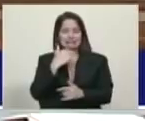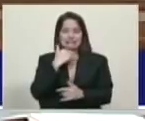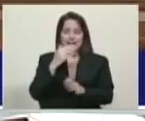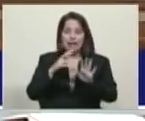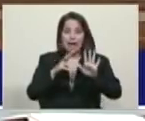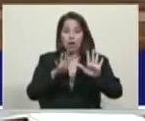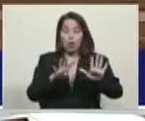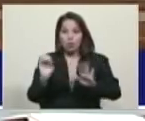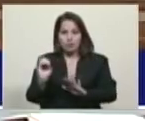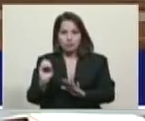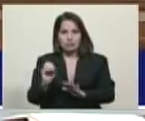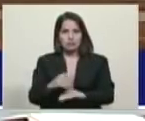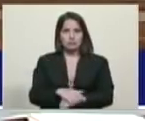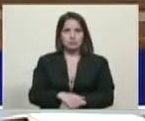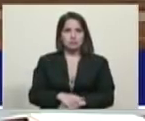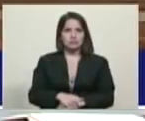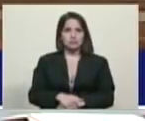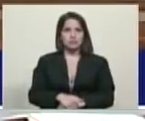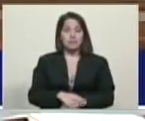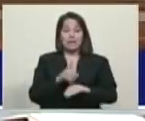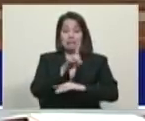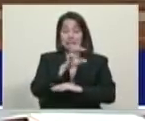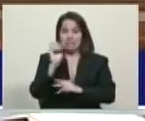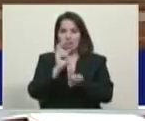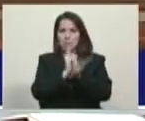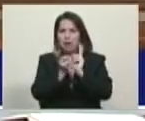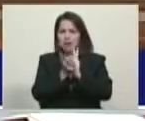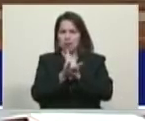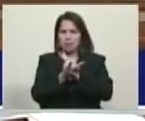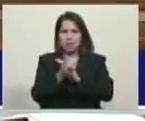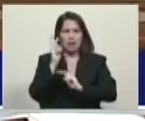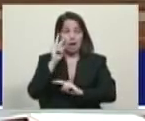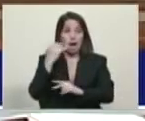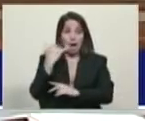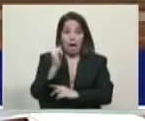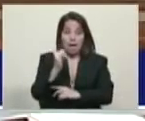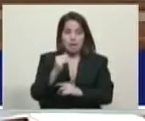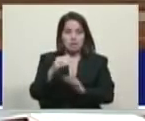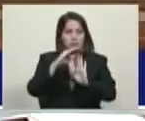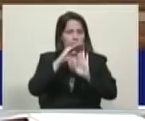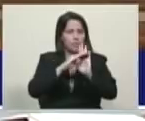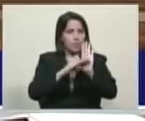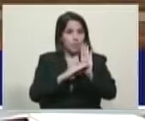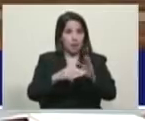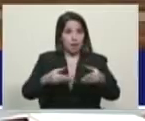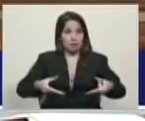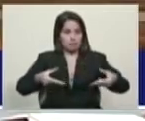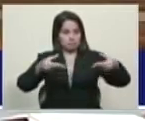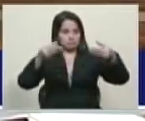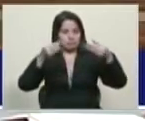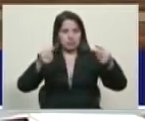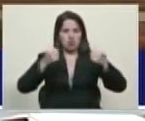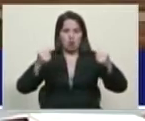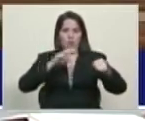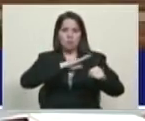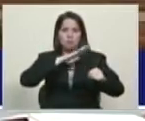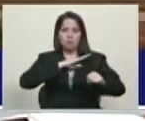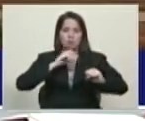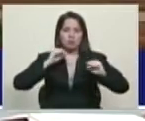Yo tengo las 10 variables, las 10 líneas en mis manos, tengo las riendas en mis